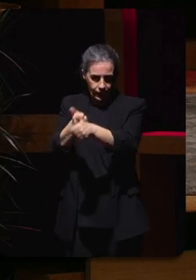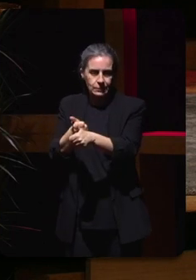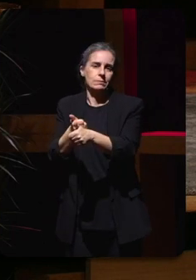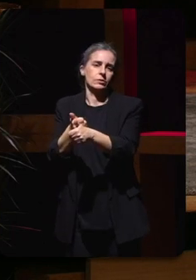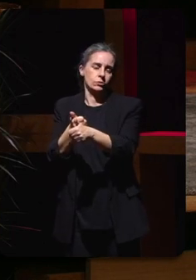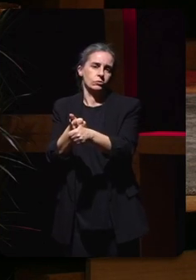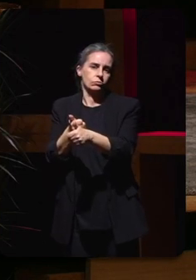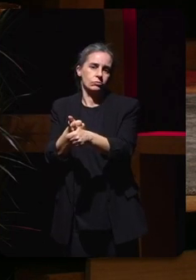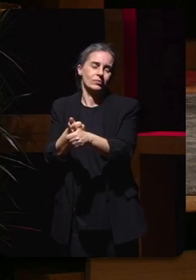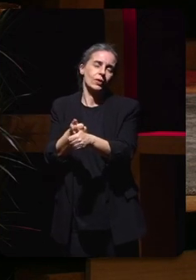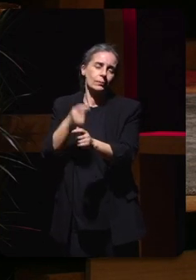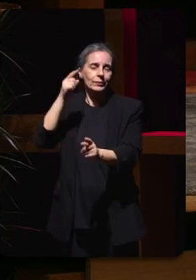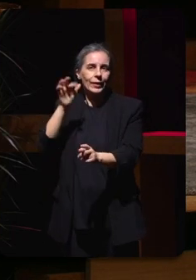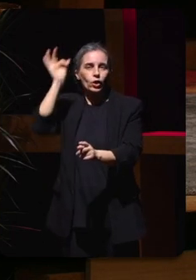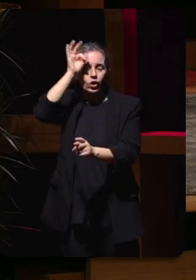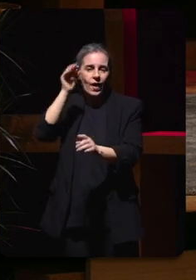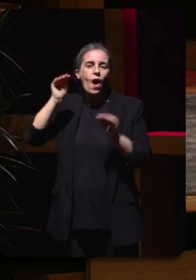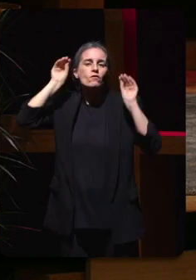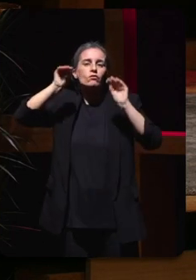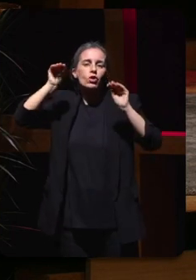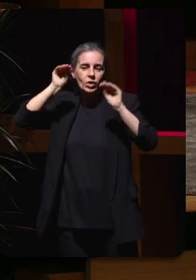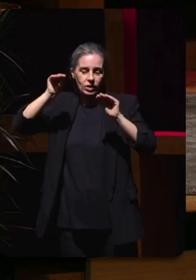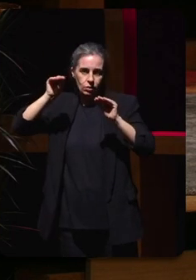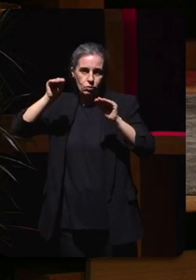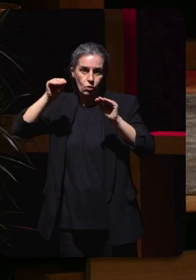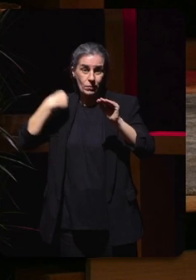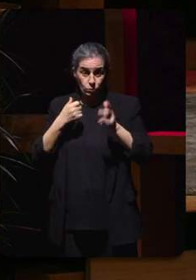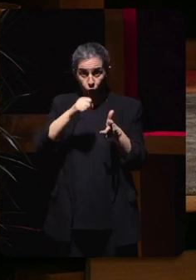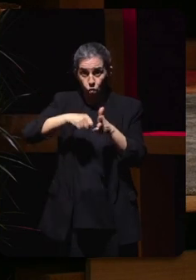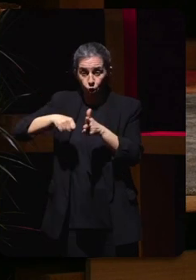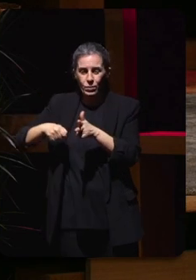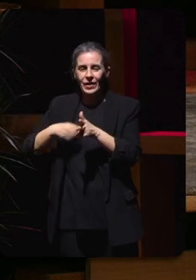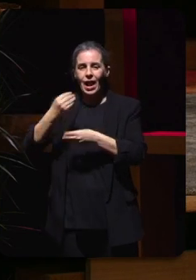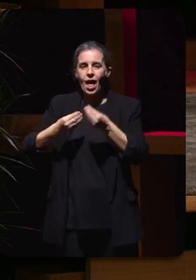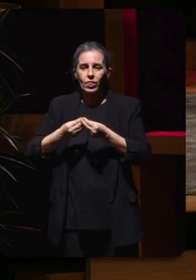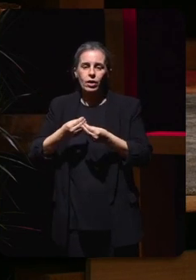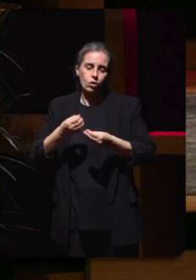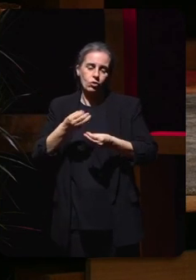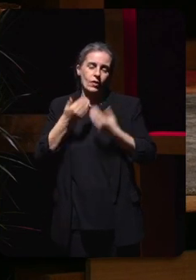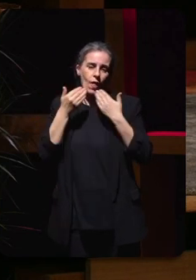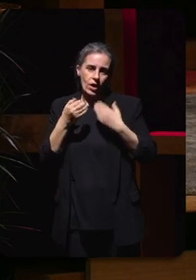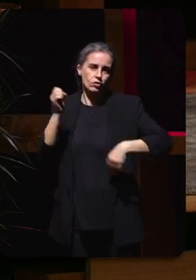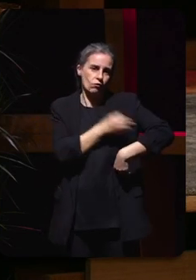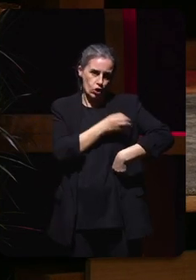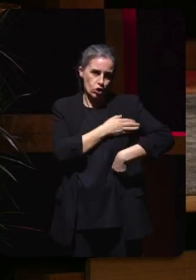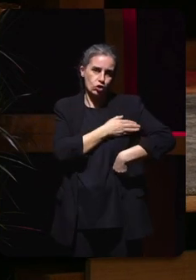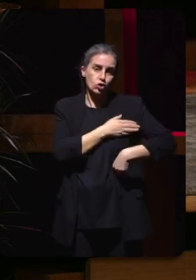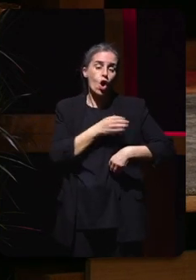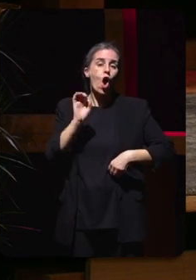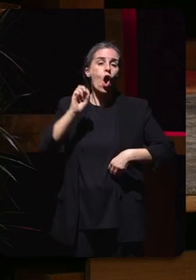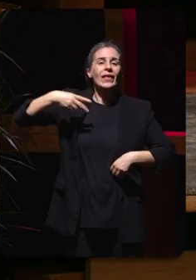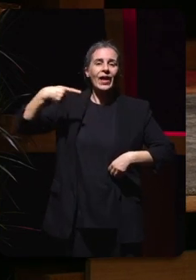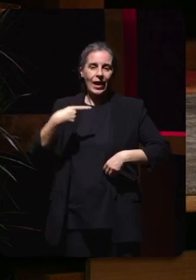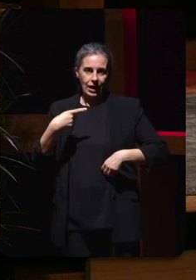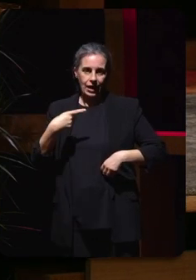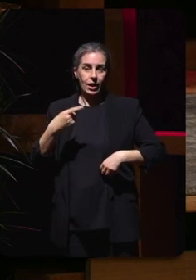supuestamente formativo, ¿no?, que hicieron con fondos una ONG norteamericana, pero en la que nunca apareció